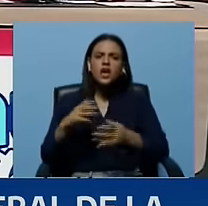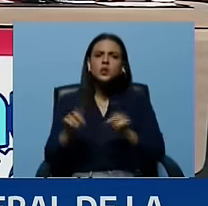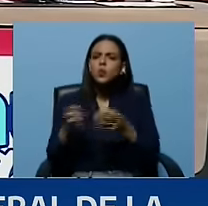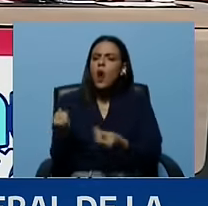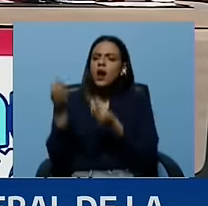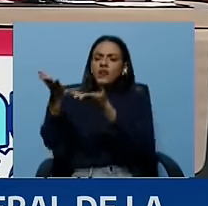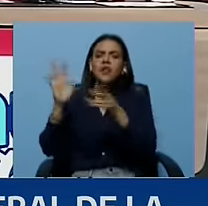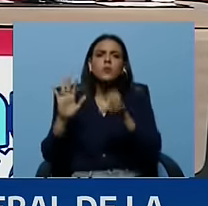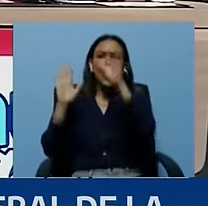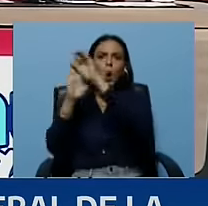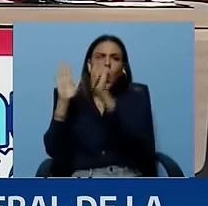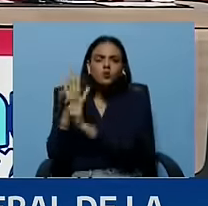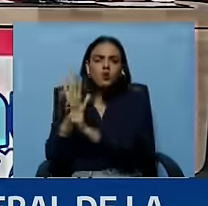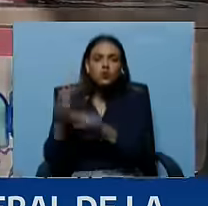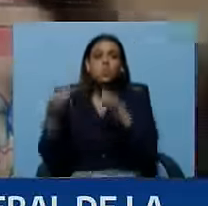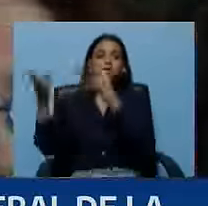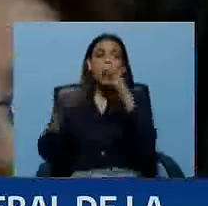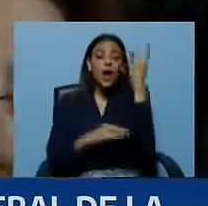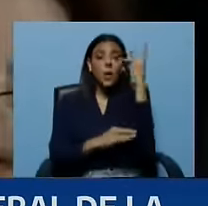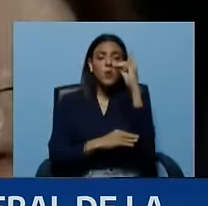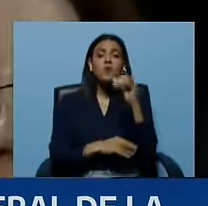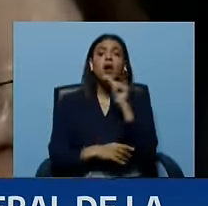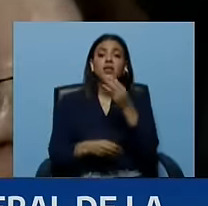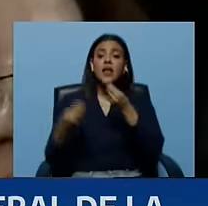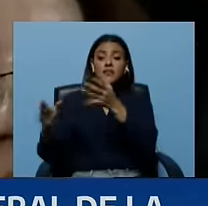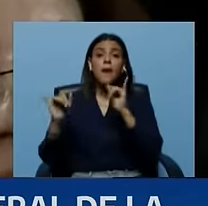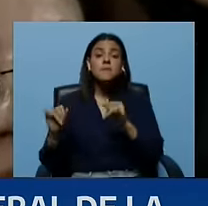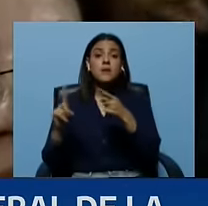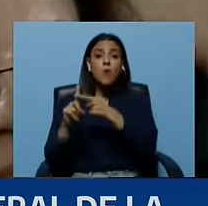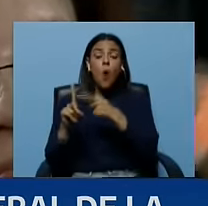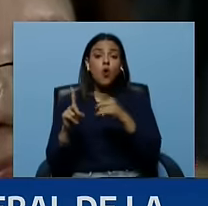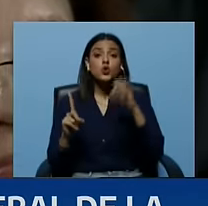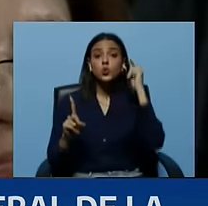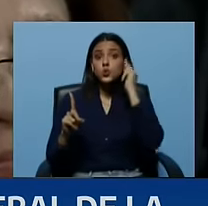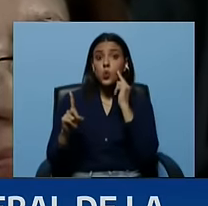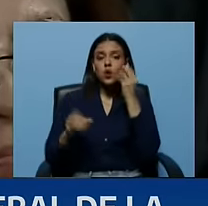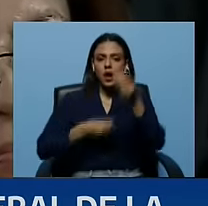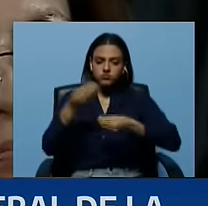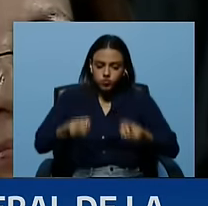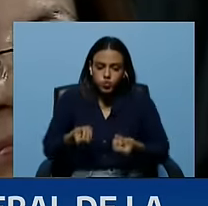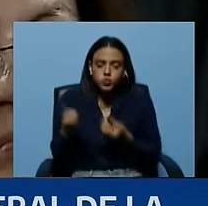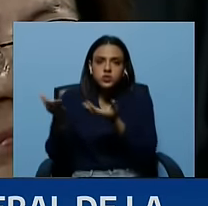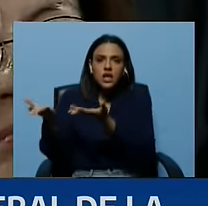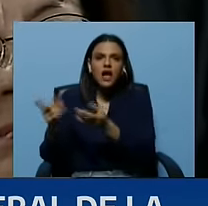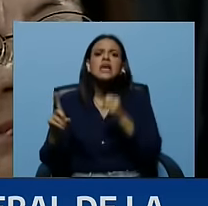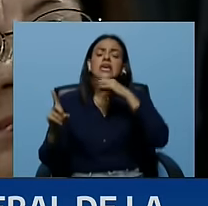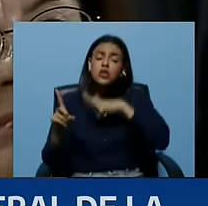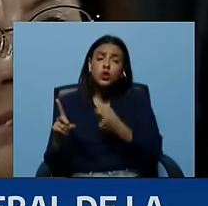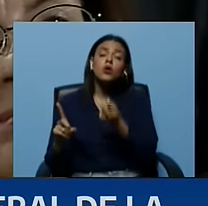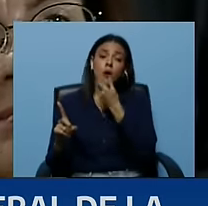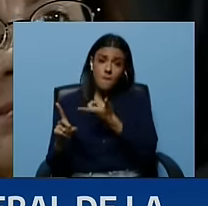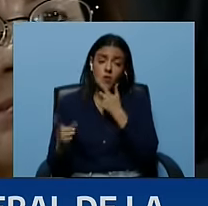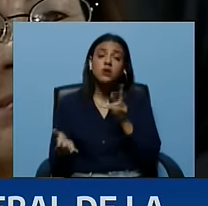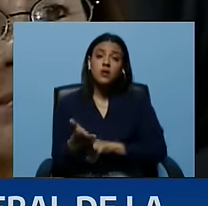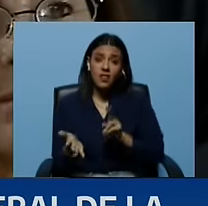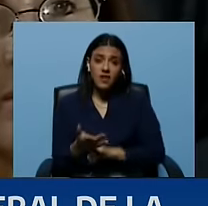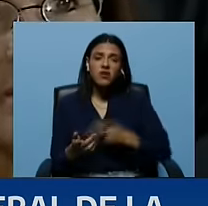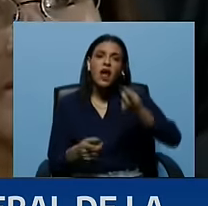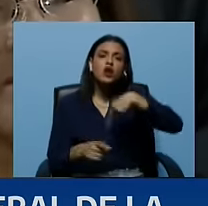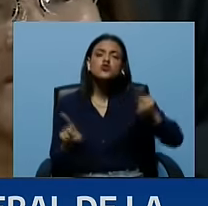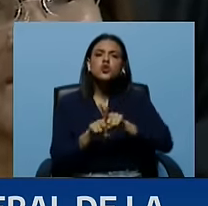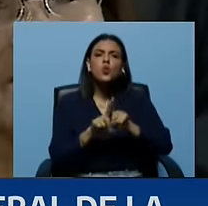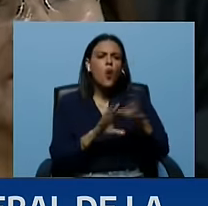Antonio José de Sucre ante el Congreso Constituyente de nuestros hermanos bolivianos. Qué historia tan hermosa, ¿verdad? Éramos un solo